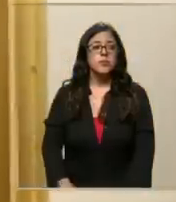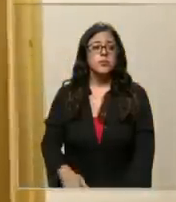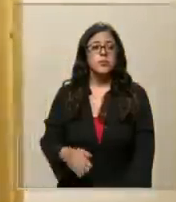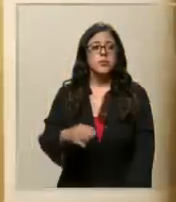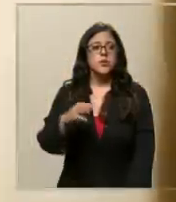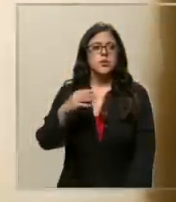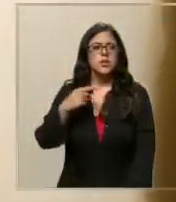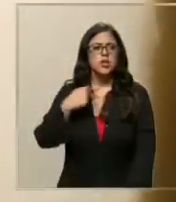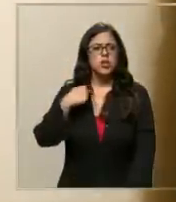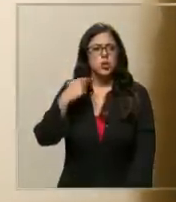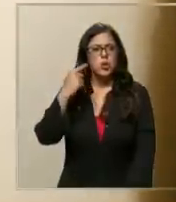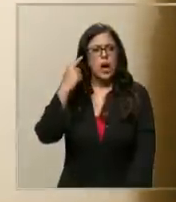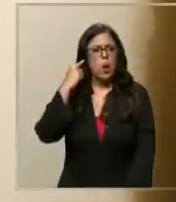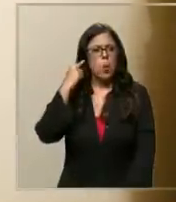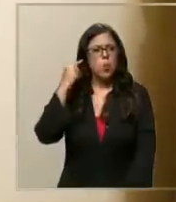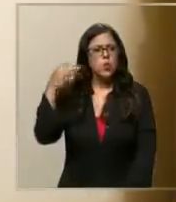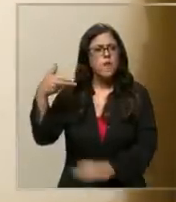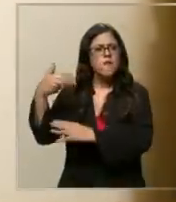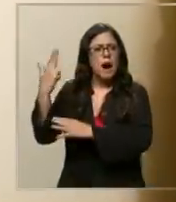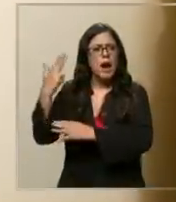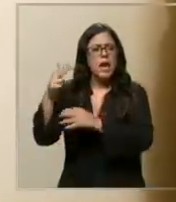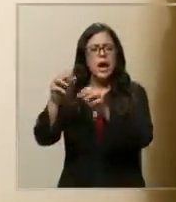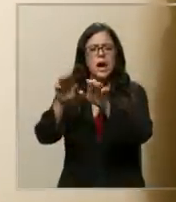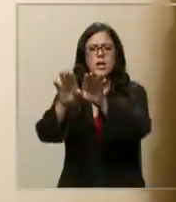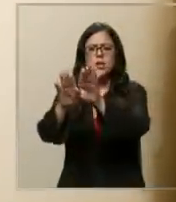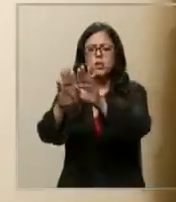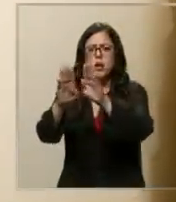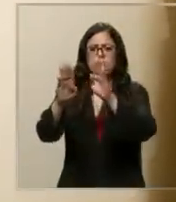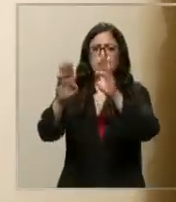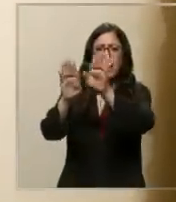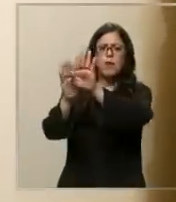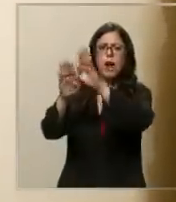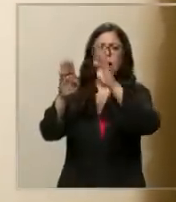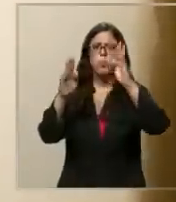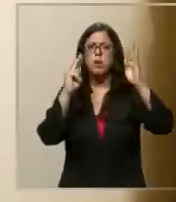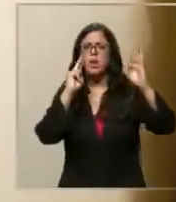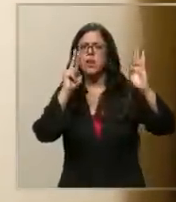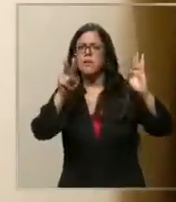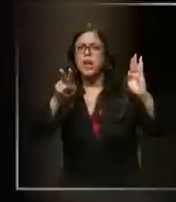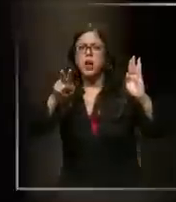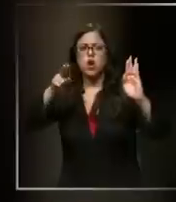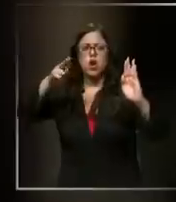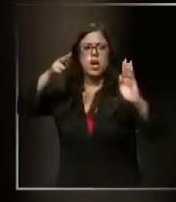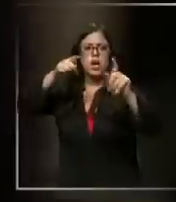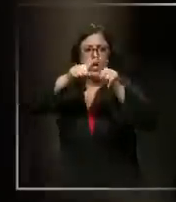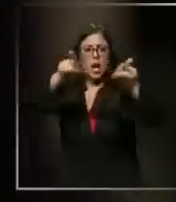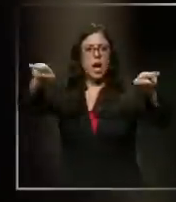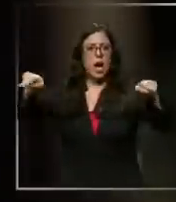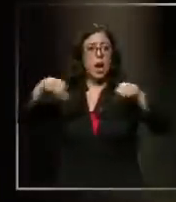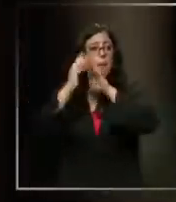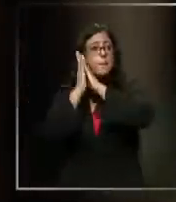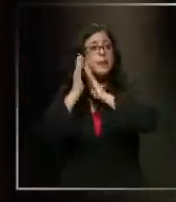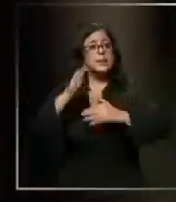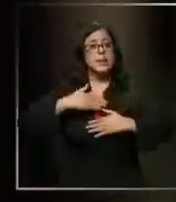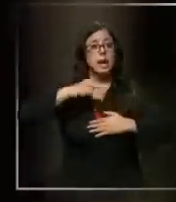abro la puerta y veo que están apuntando a mi mamá a la pieza de mi mamá